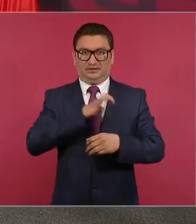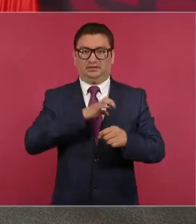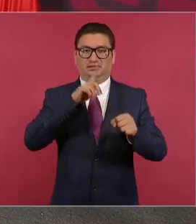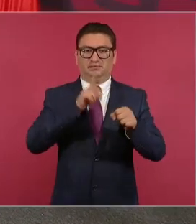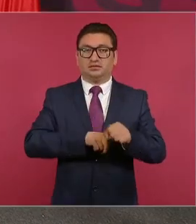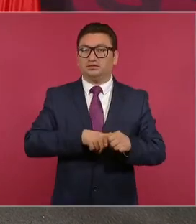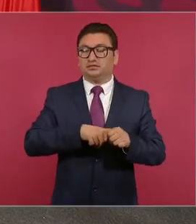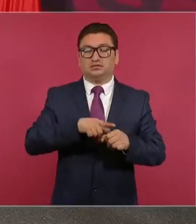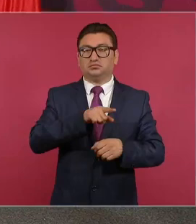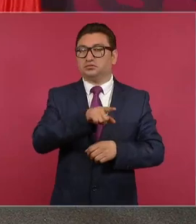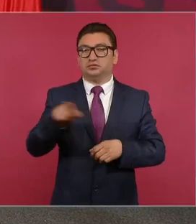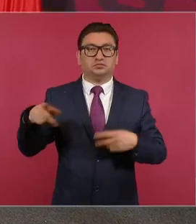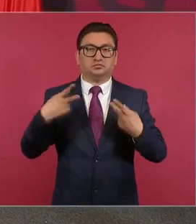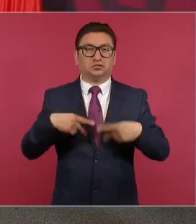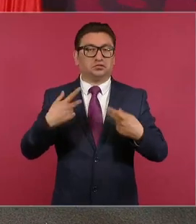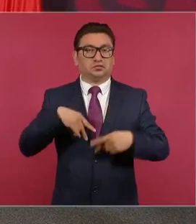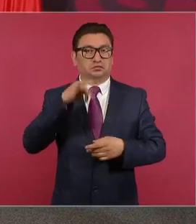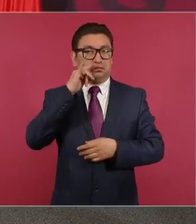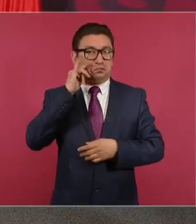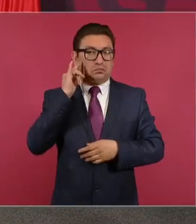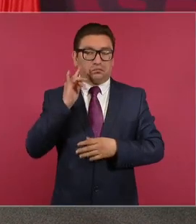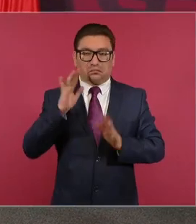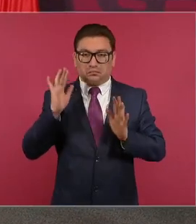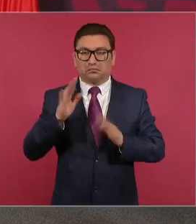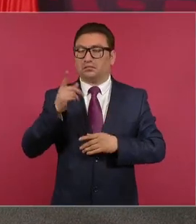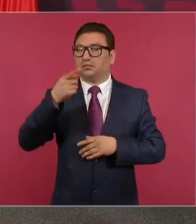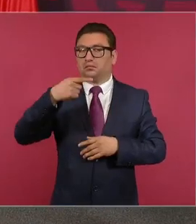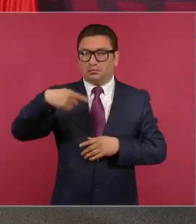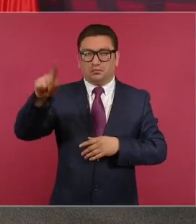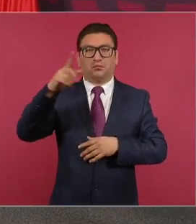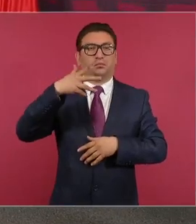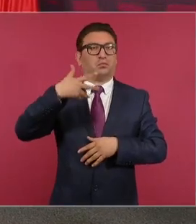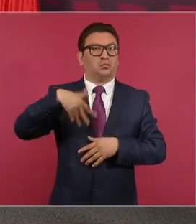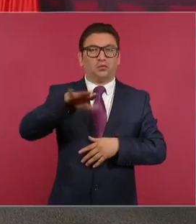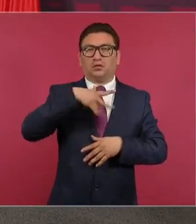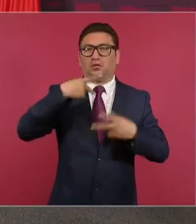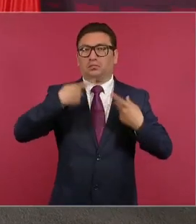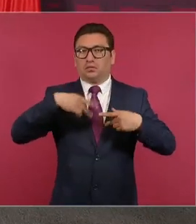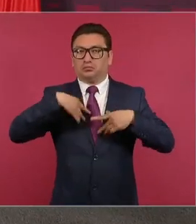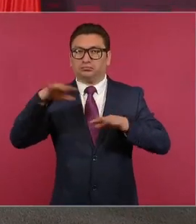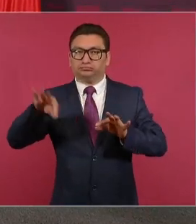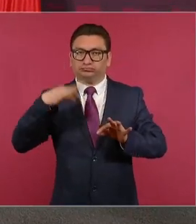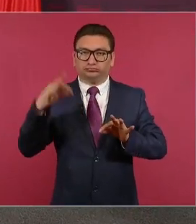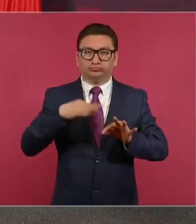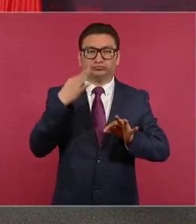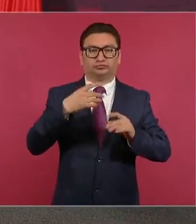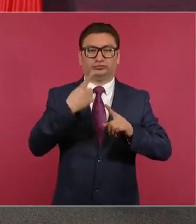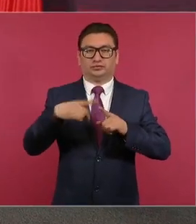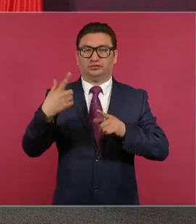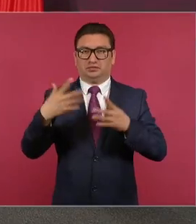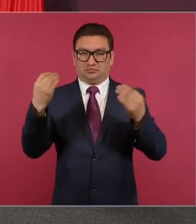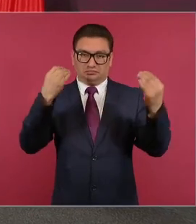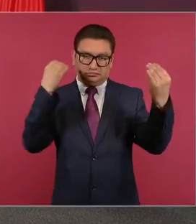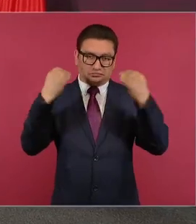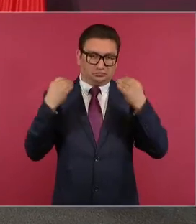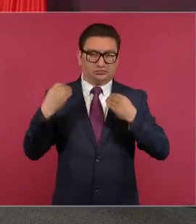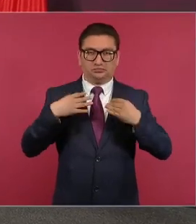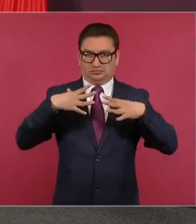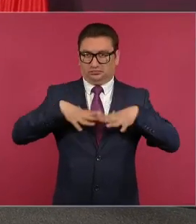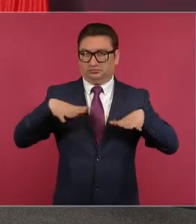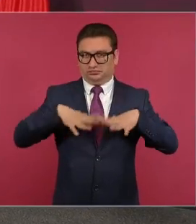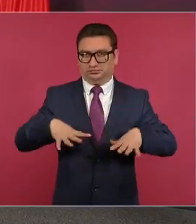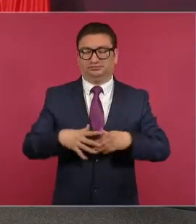y nadie se da cuenta, mandan a buscar a los sastres y le hicieron un traje,